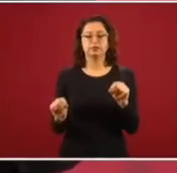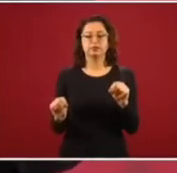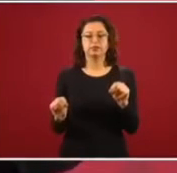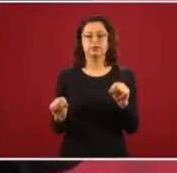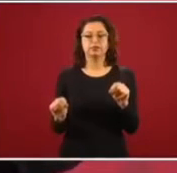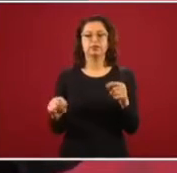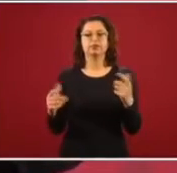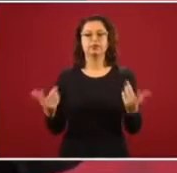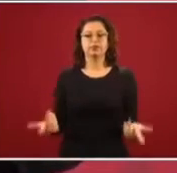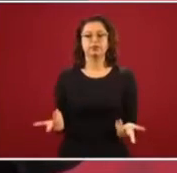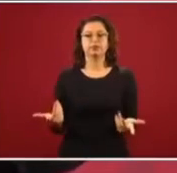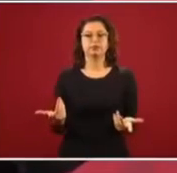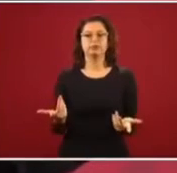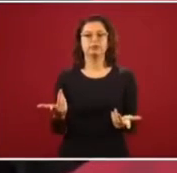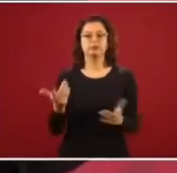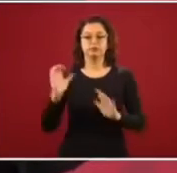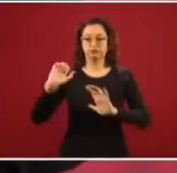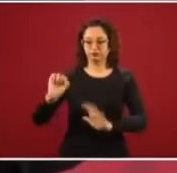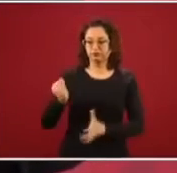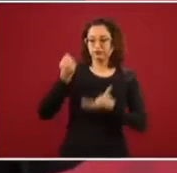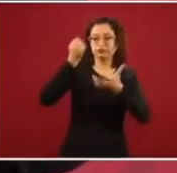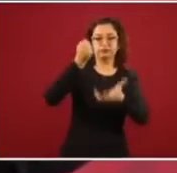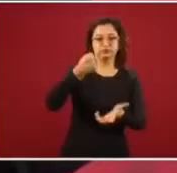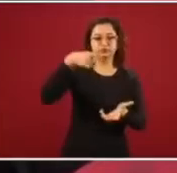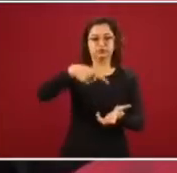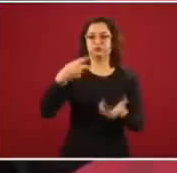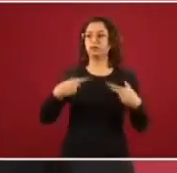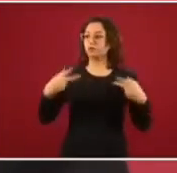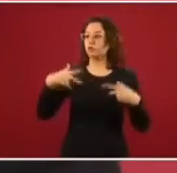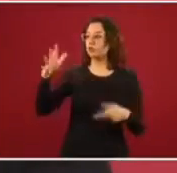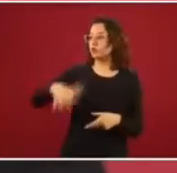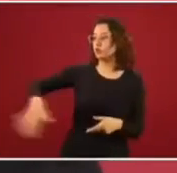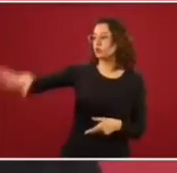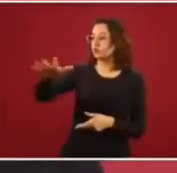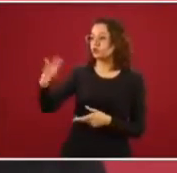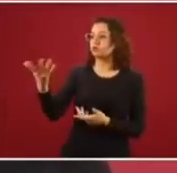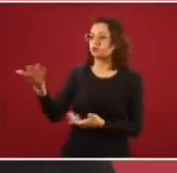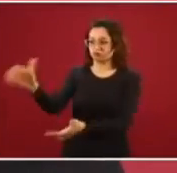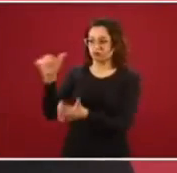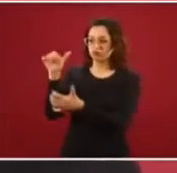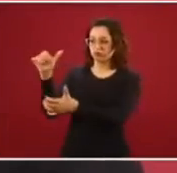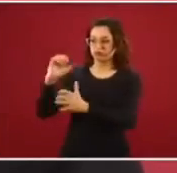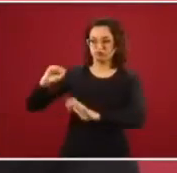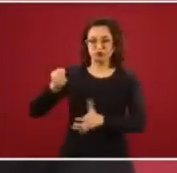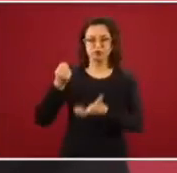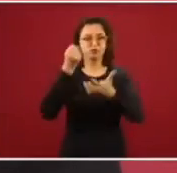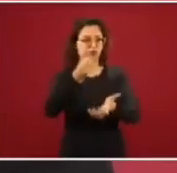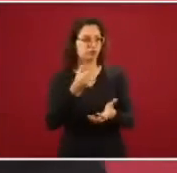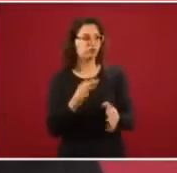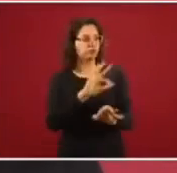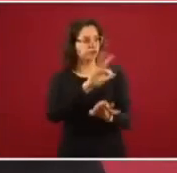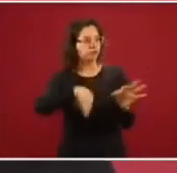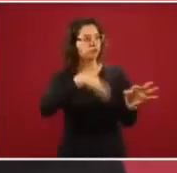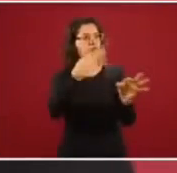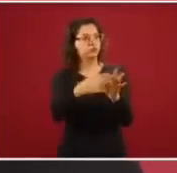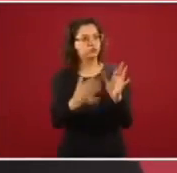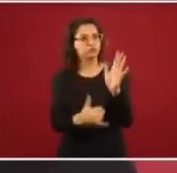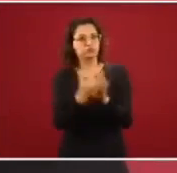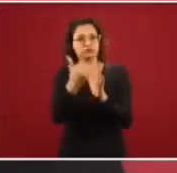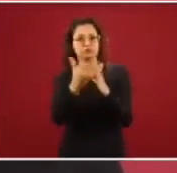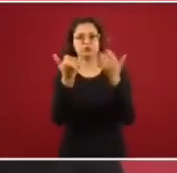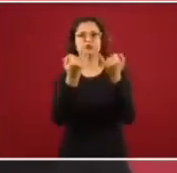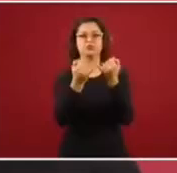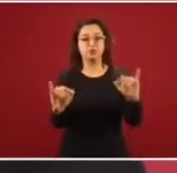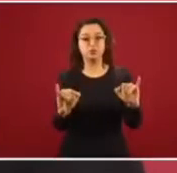con dinero del presupuesto que es dinero del pueblo y en ahora esta obra que fue construida por la